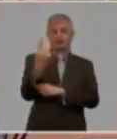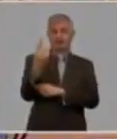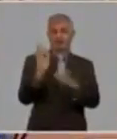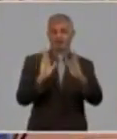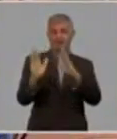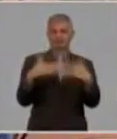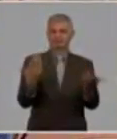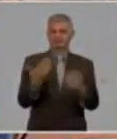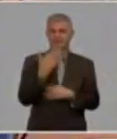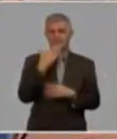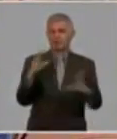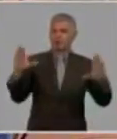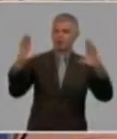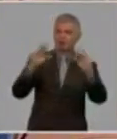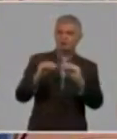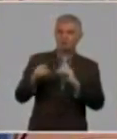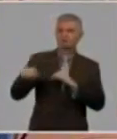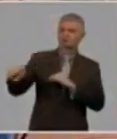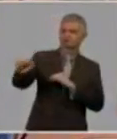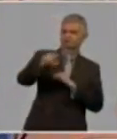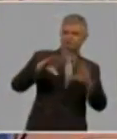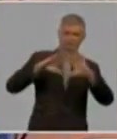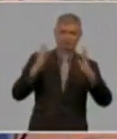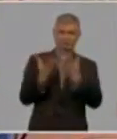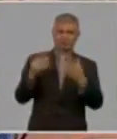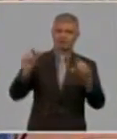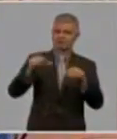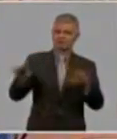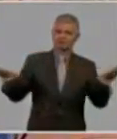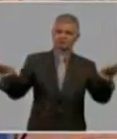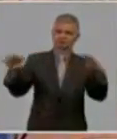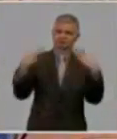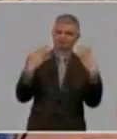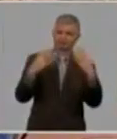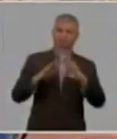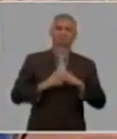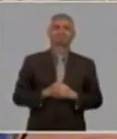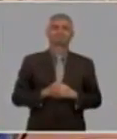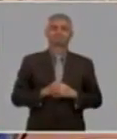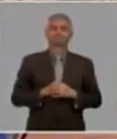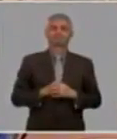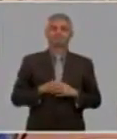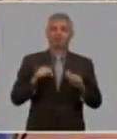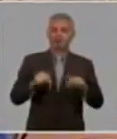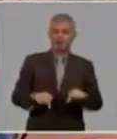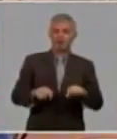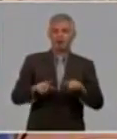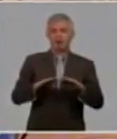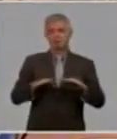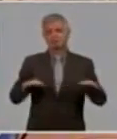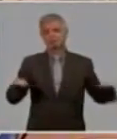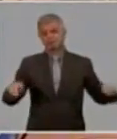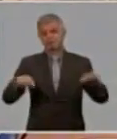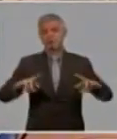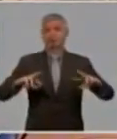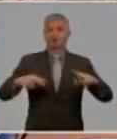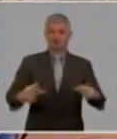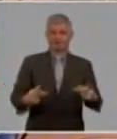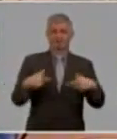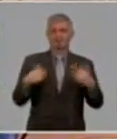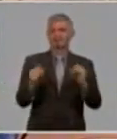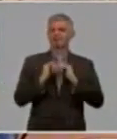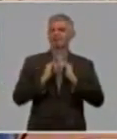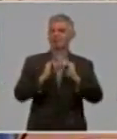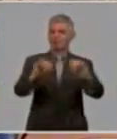Randy, buenas noches a ti y a todos los que nos siguen en este espacio de la Mesa Redonda. Nuevamente estamos acá para informar a